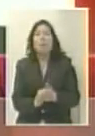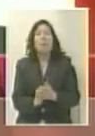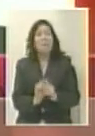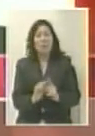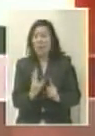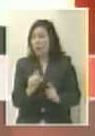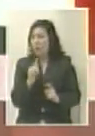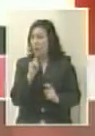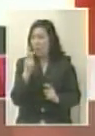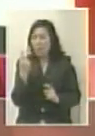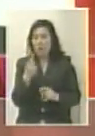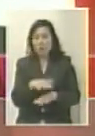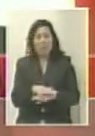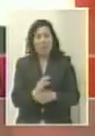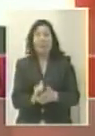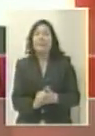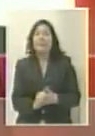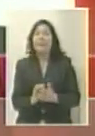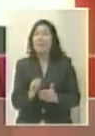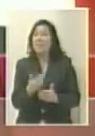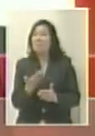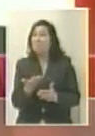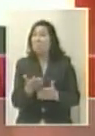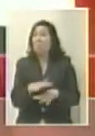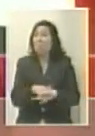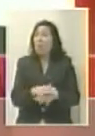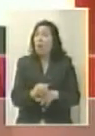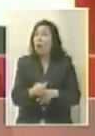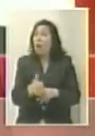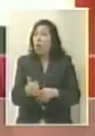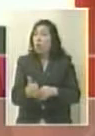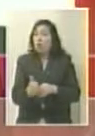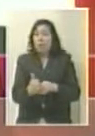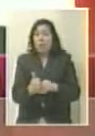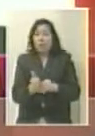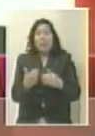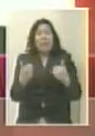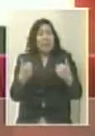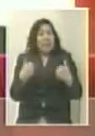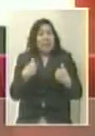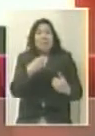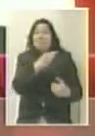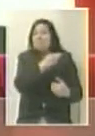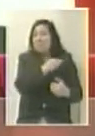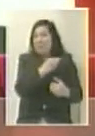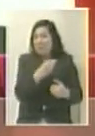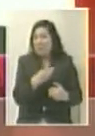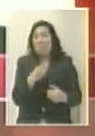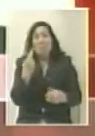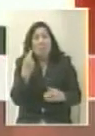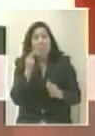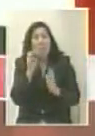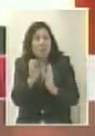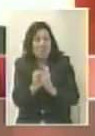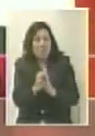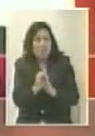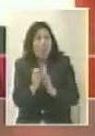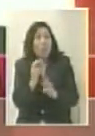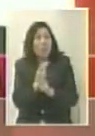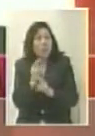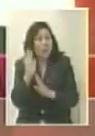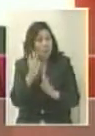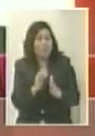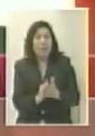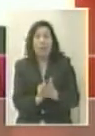Pero no son esos los únicos planes. Hay planes en muchas otras áreas que corresponden al ministerio. Por ejemplo, el Ministerio del Ambiente tiene